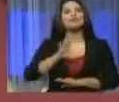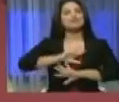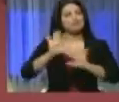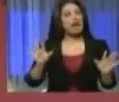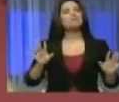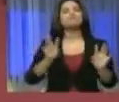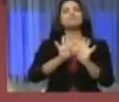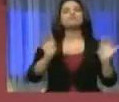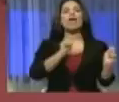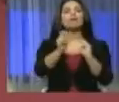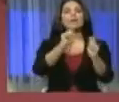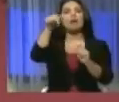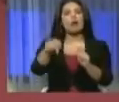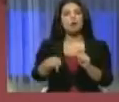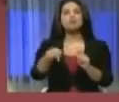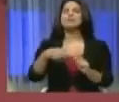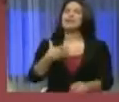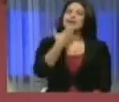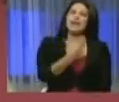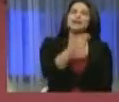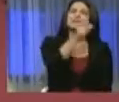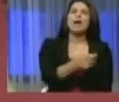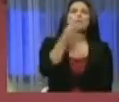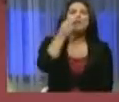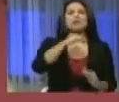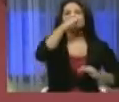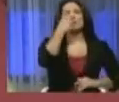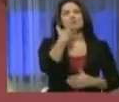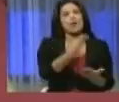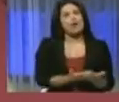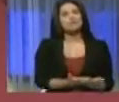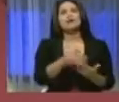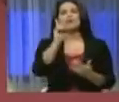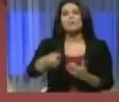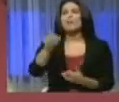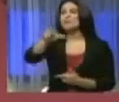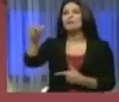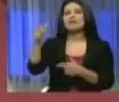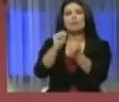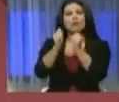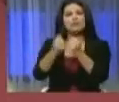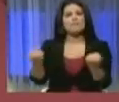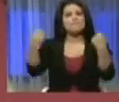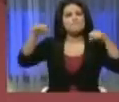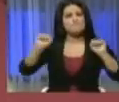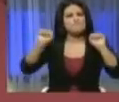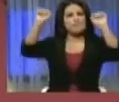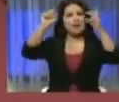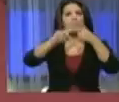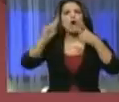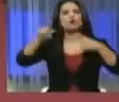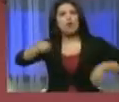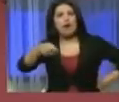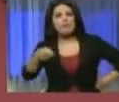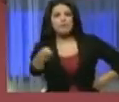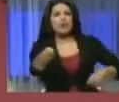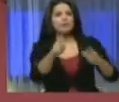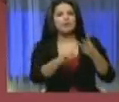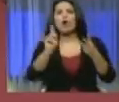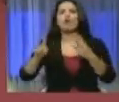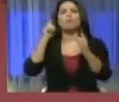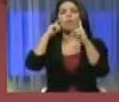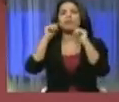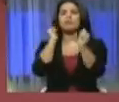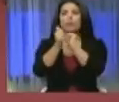con Yulimar le decimos gracias a todos, a los levantadores de pesas, a los esgrimistas, a los atletas de campo, al equipo